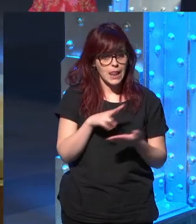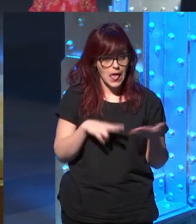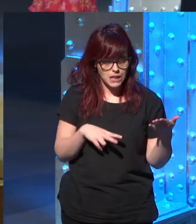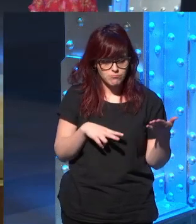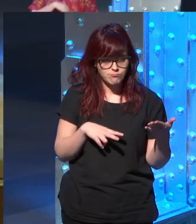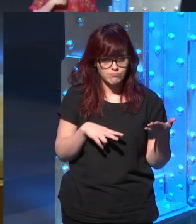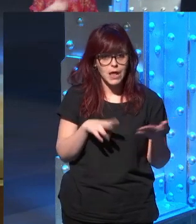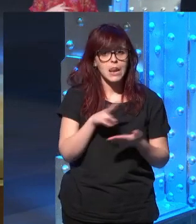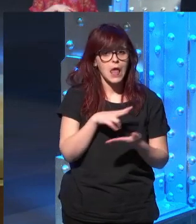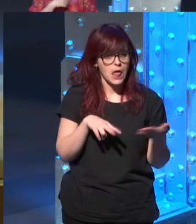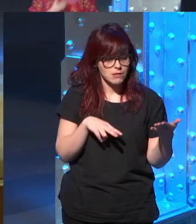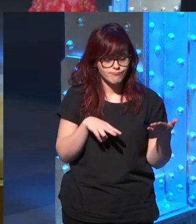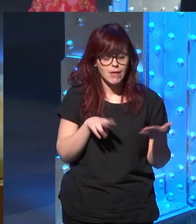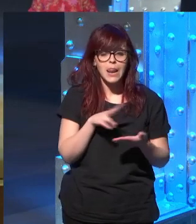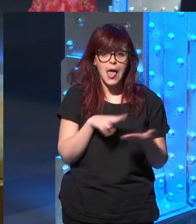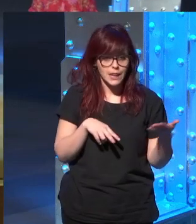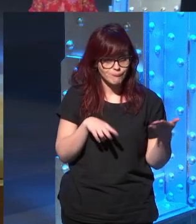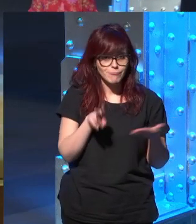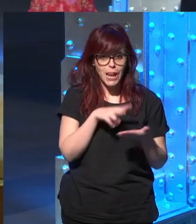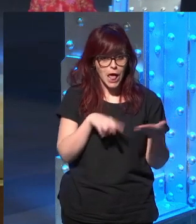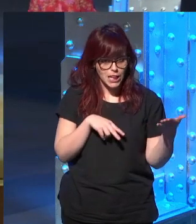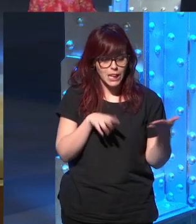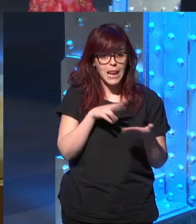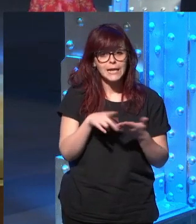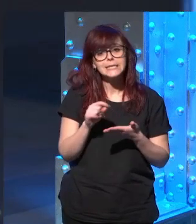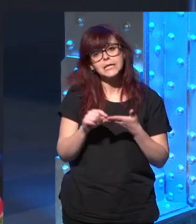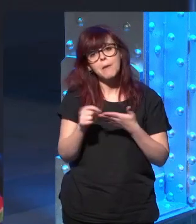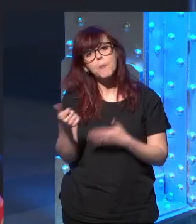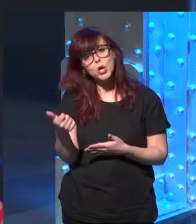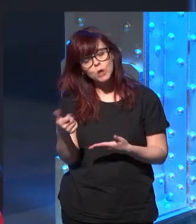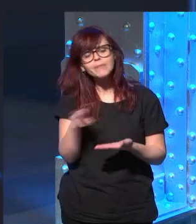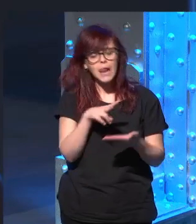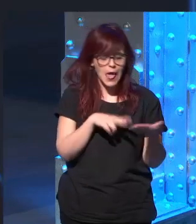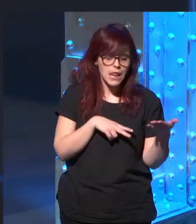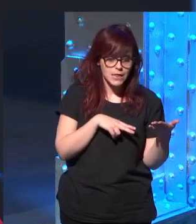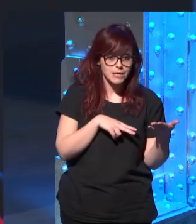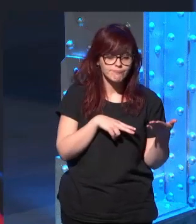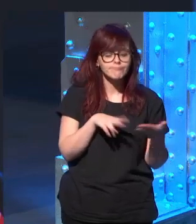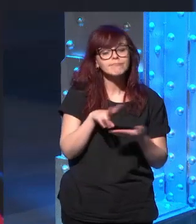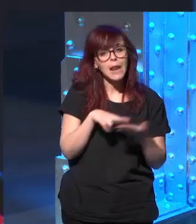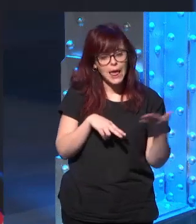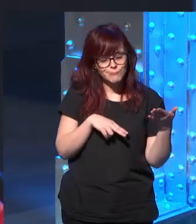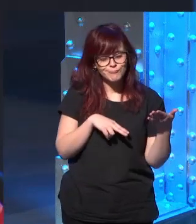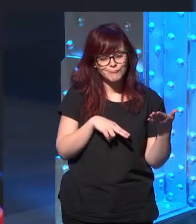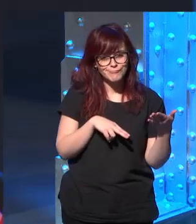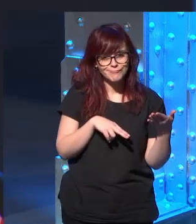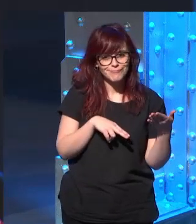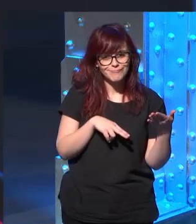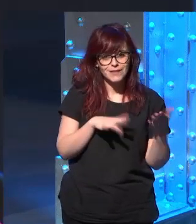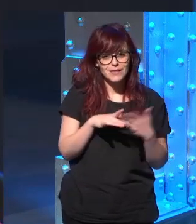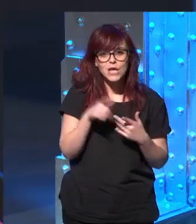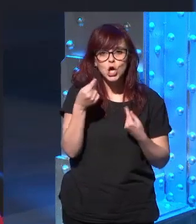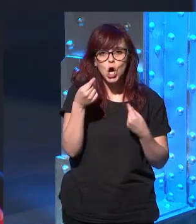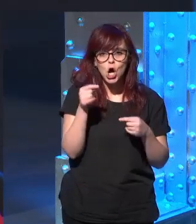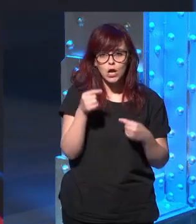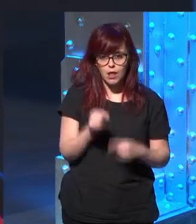Que lean y que lean y que vuelvan a leer, que escriban un poco, que lean a otro y que